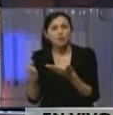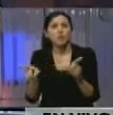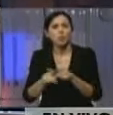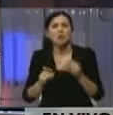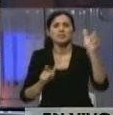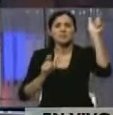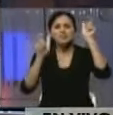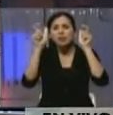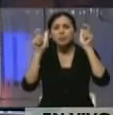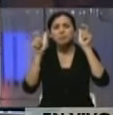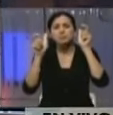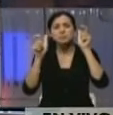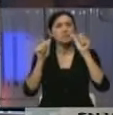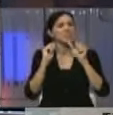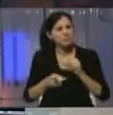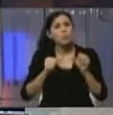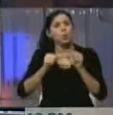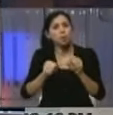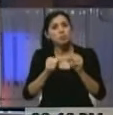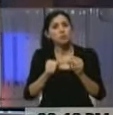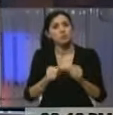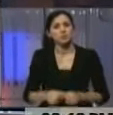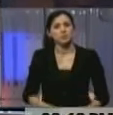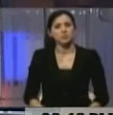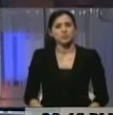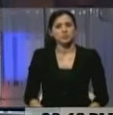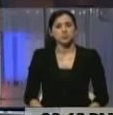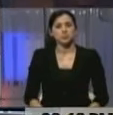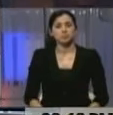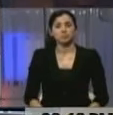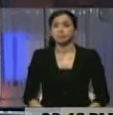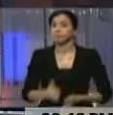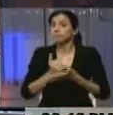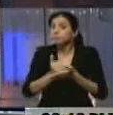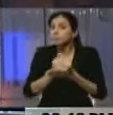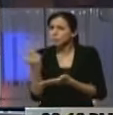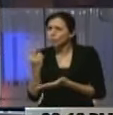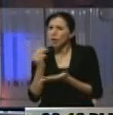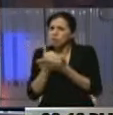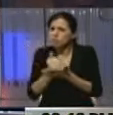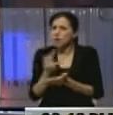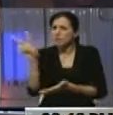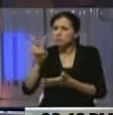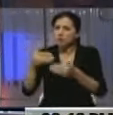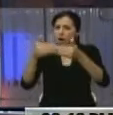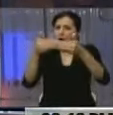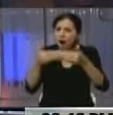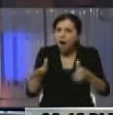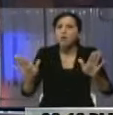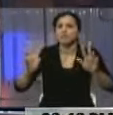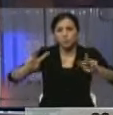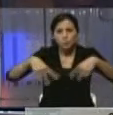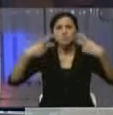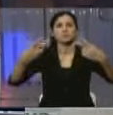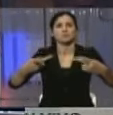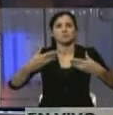nuestro comandante Hugo Chávez, que ayudaron a que en Venezuela se abriera el nuevo tiempo, la nueva época histórica,